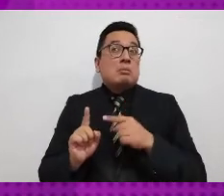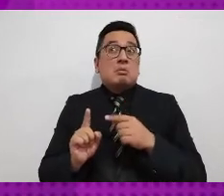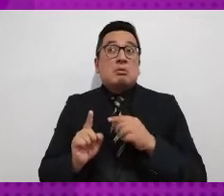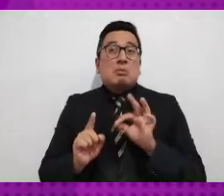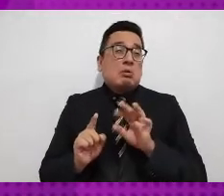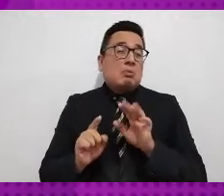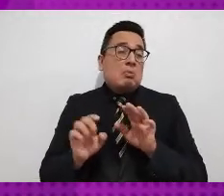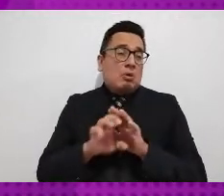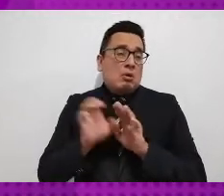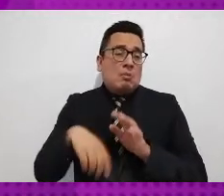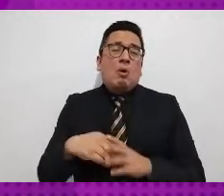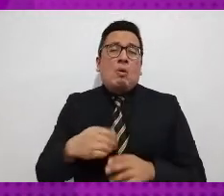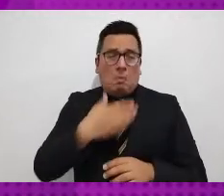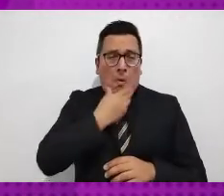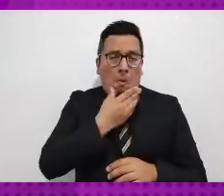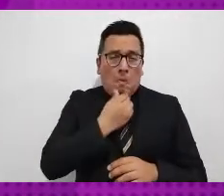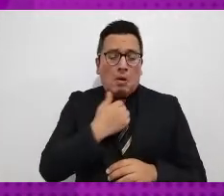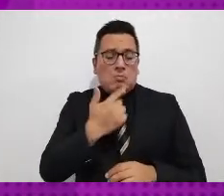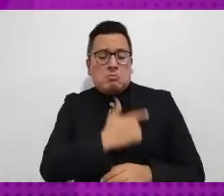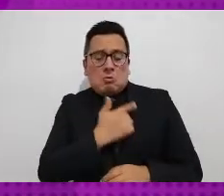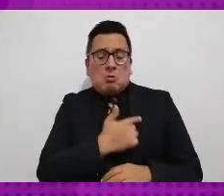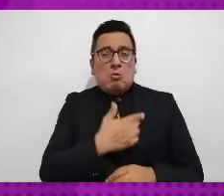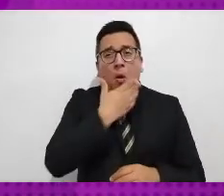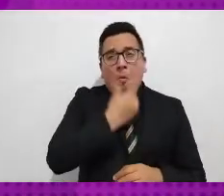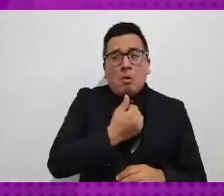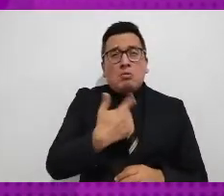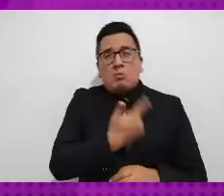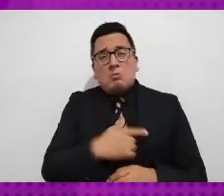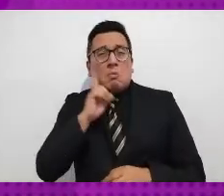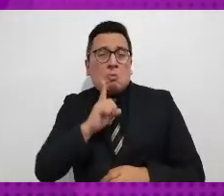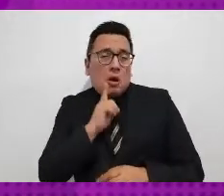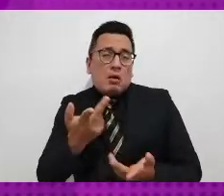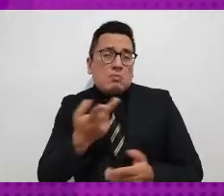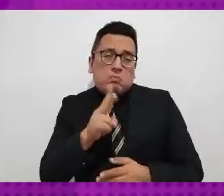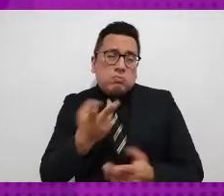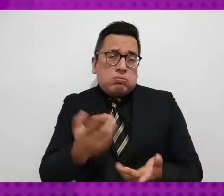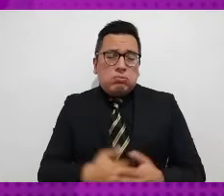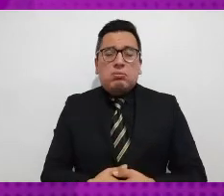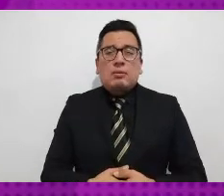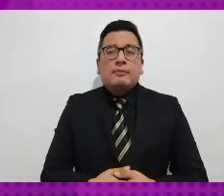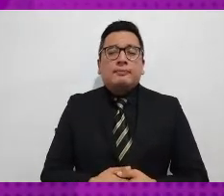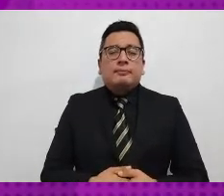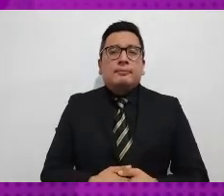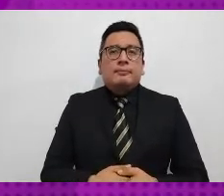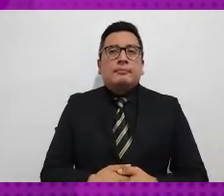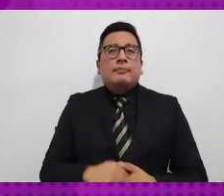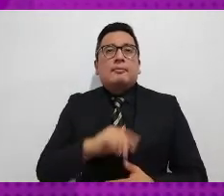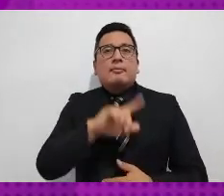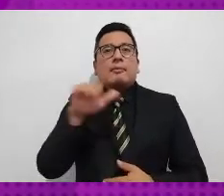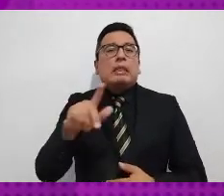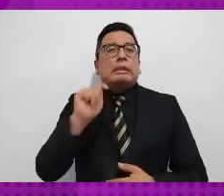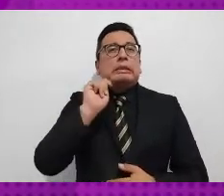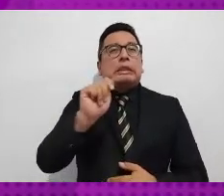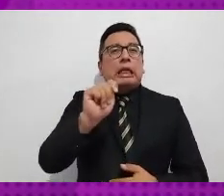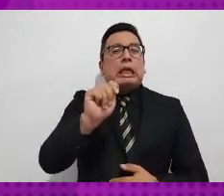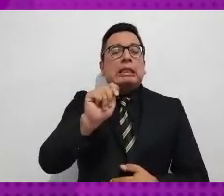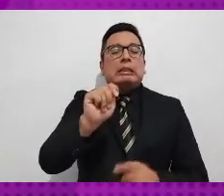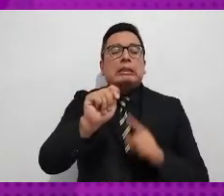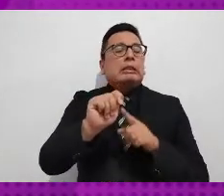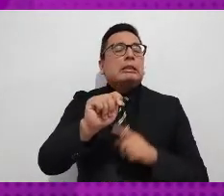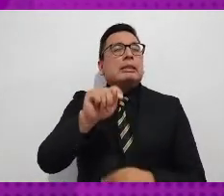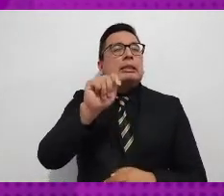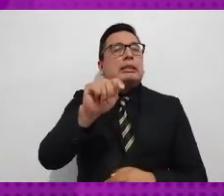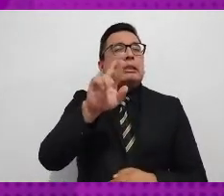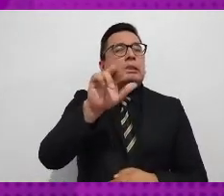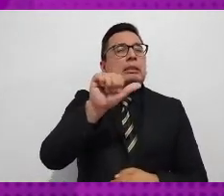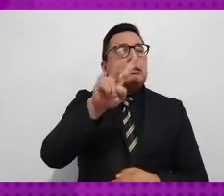mujeres, indistintos. Y bueno, hay varias situaciones entre los transvestis, transexuales, transgénero, que son personas que